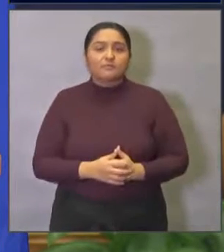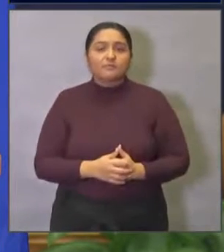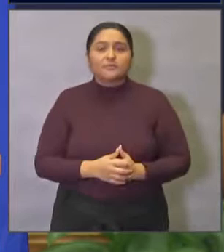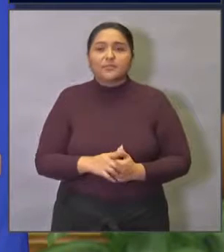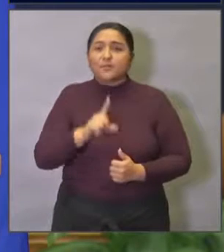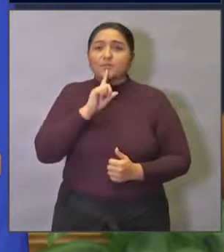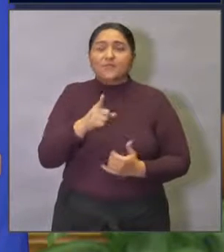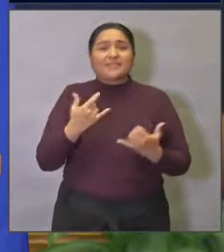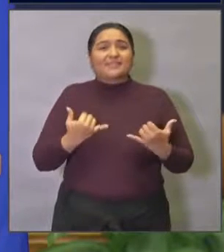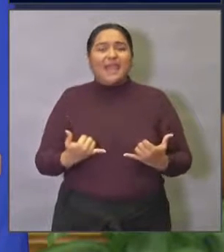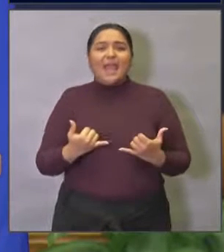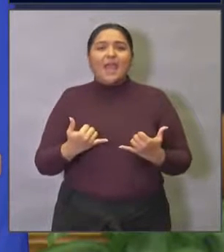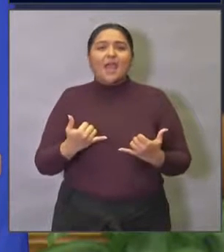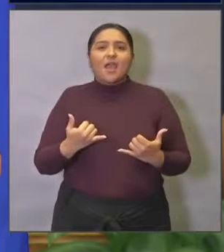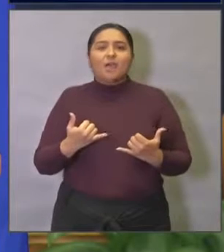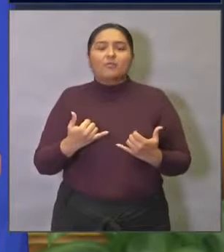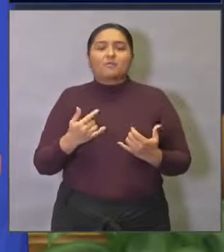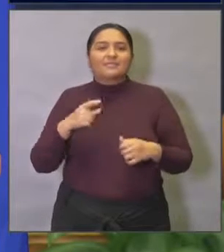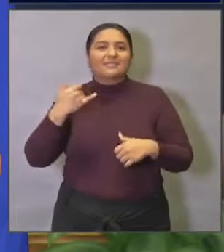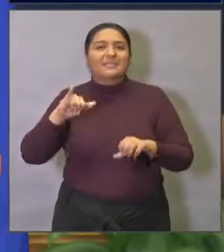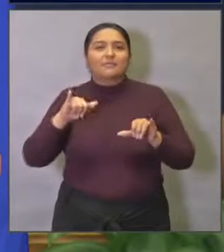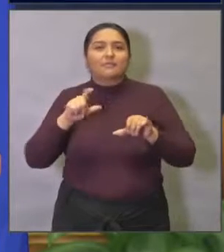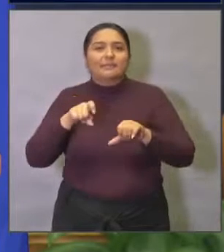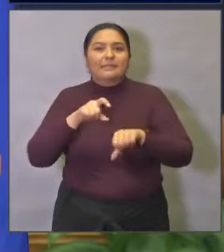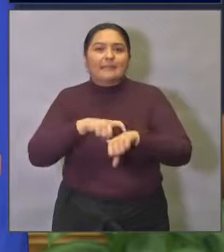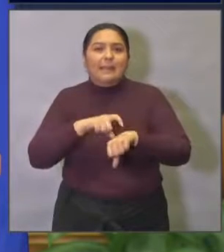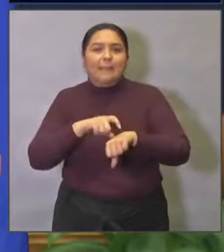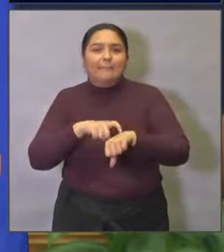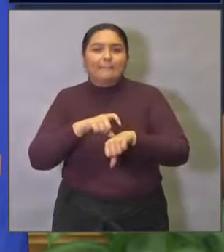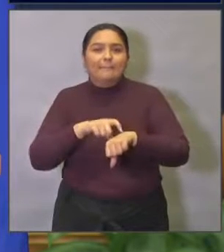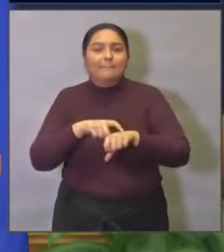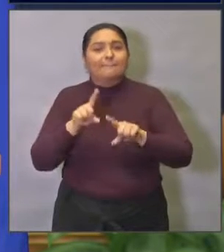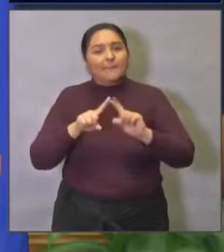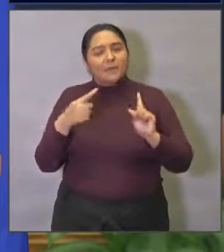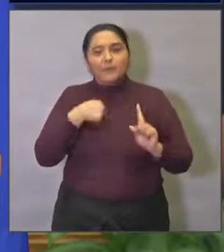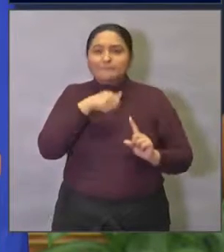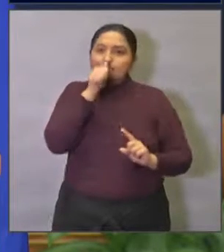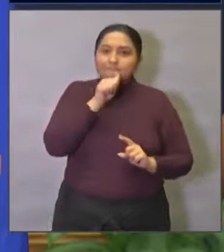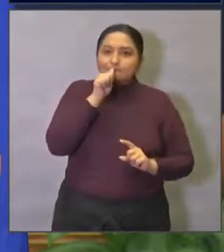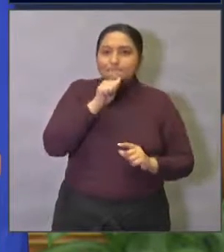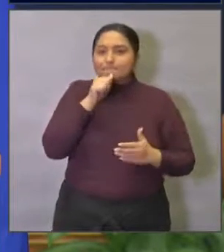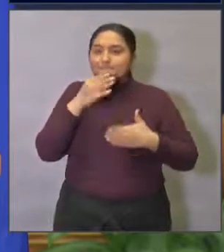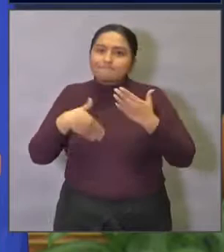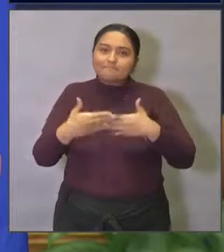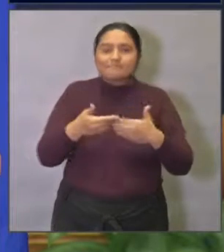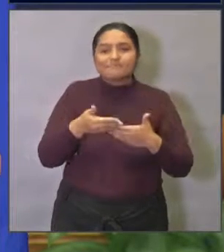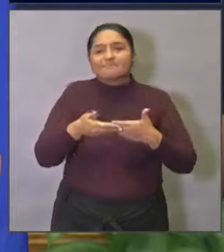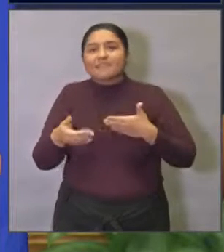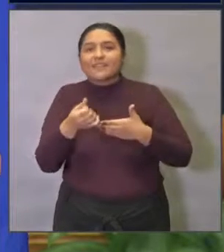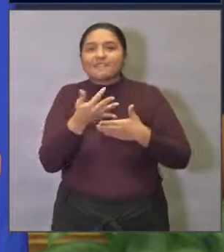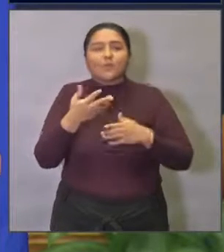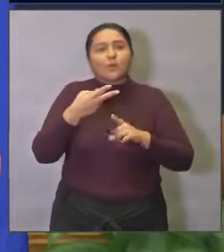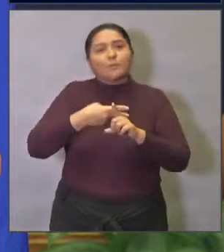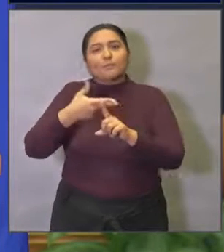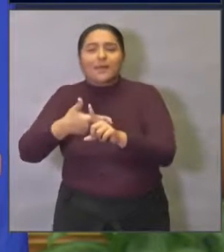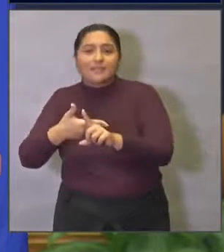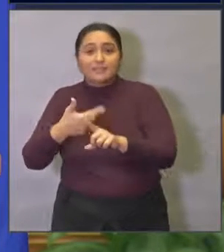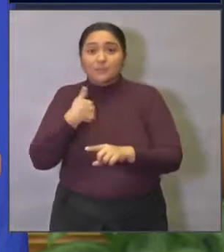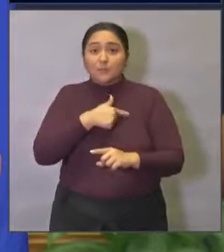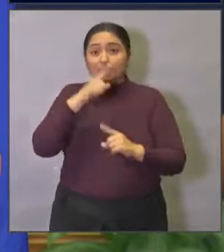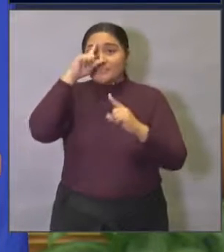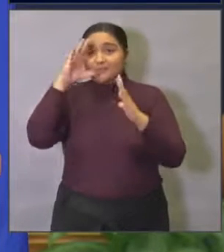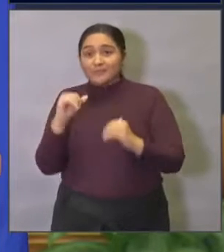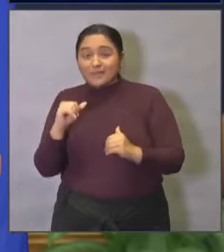tiempo, pero primero deberíamos superar los próximos meses. Esperamos que el segundo envío de vacunas